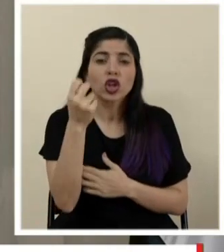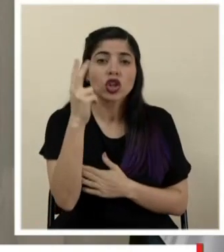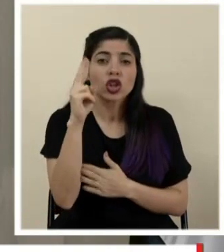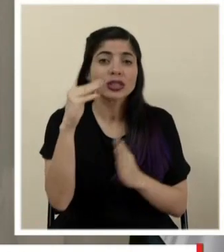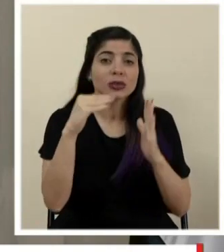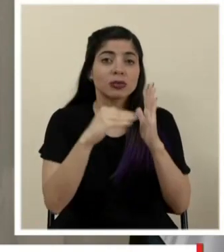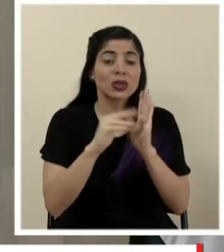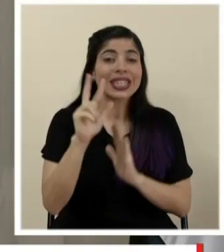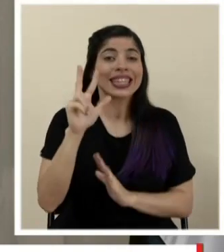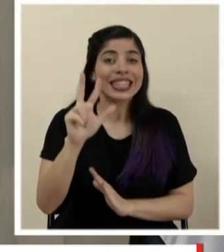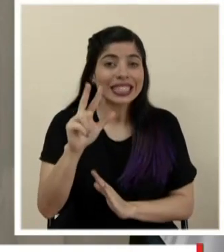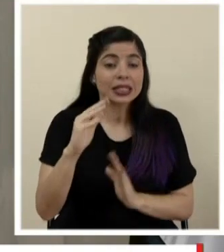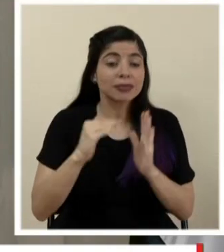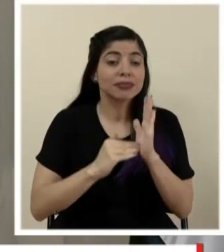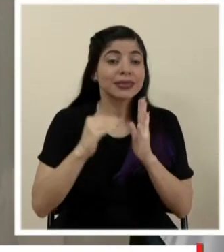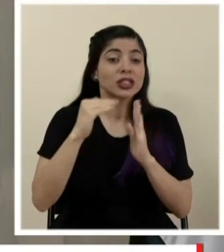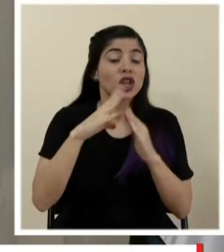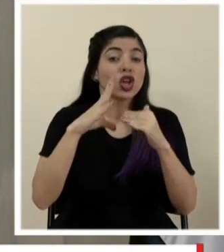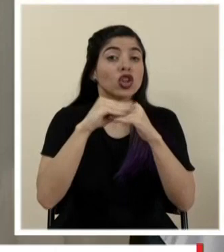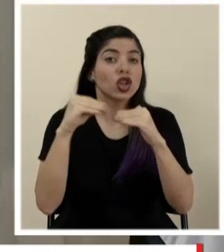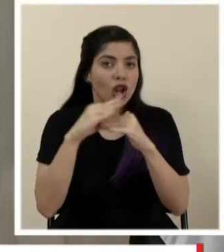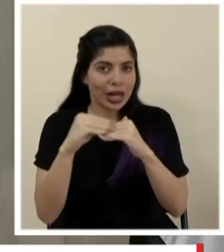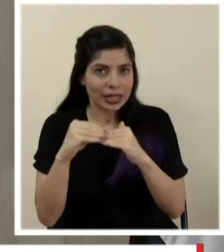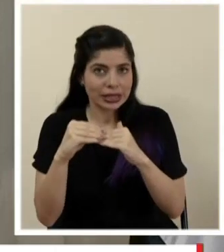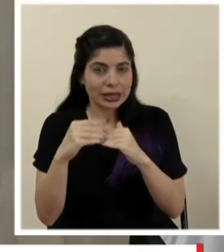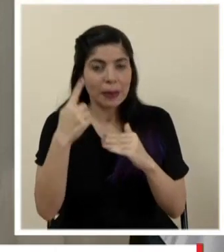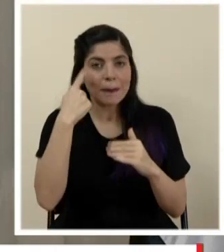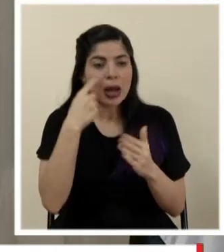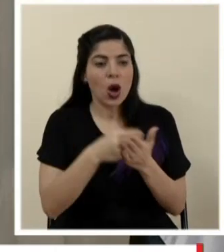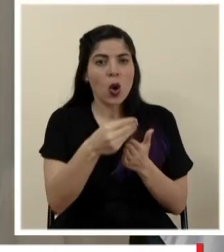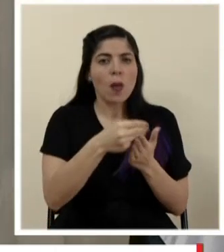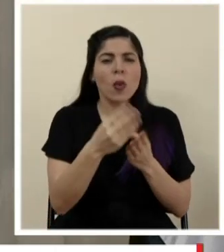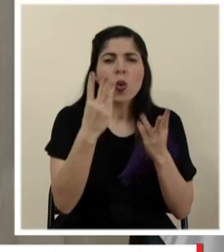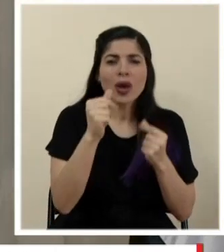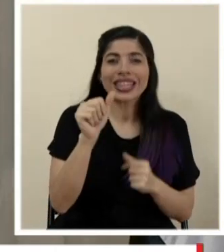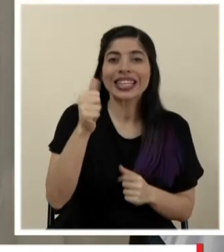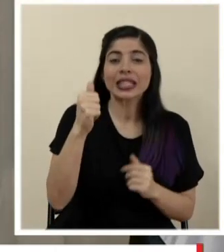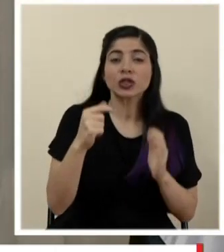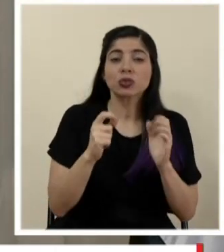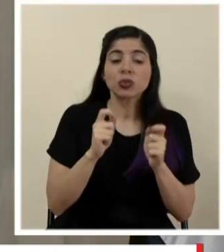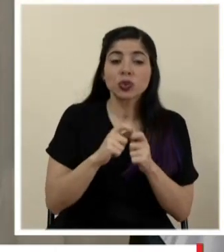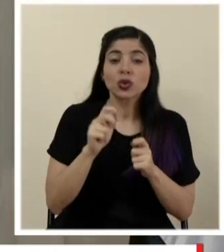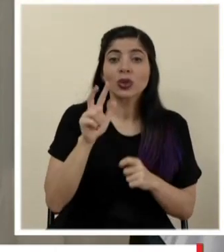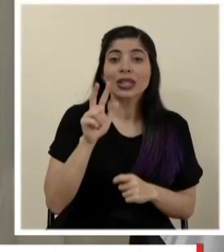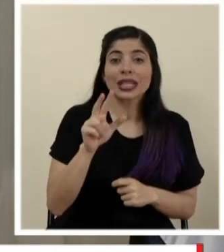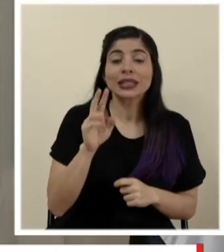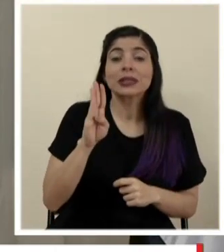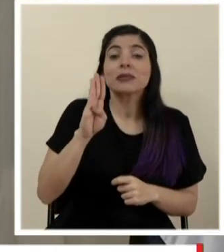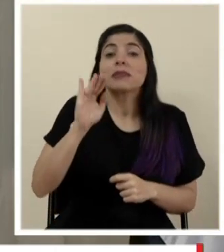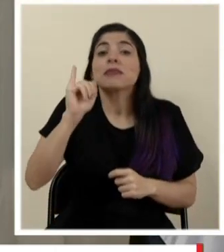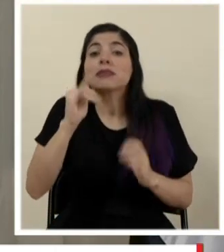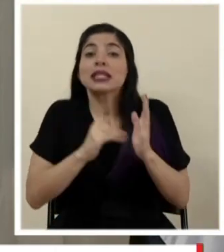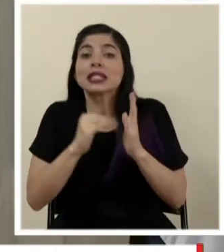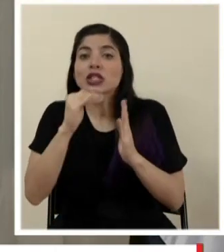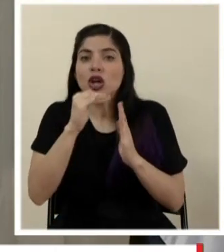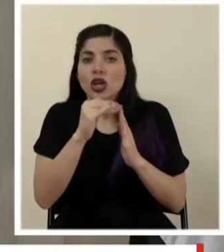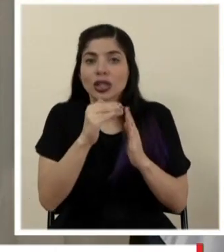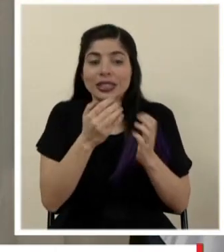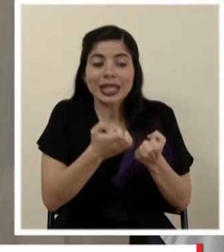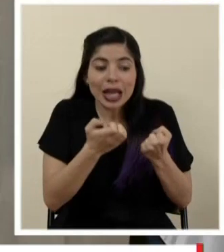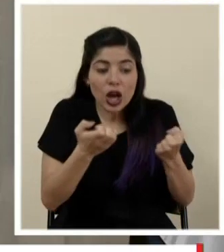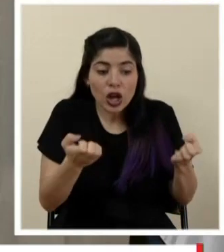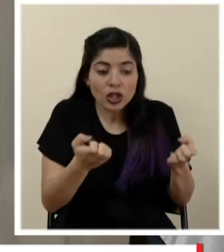$12.3 millones para la compra de 10.3 billones de piezas de equipo de protección